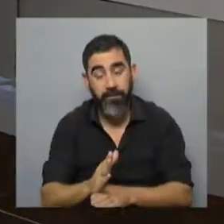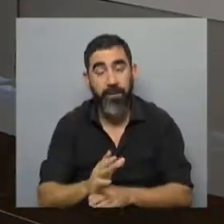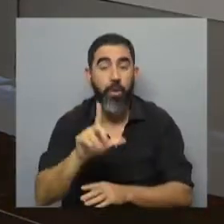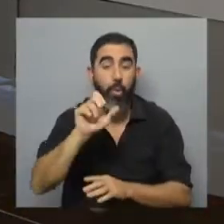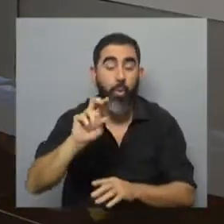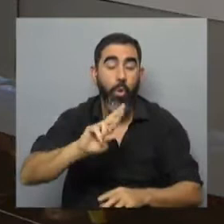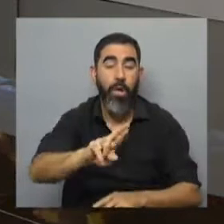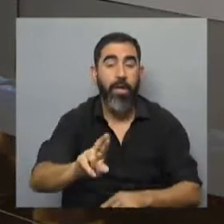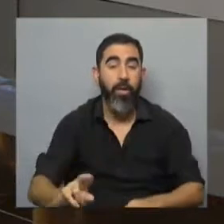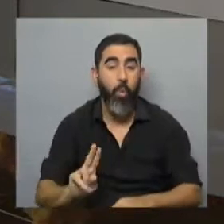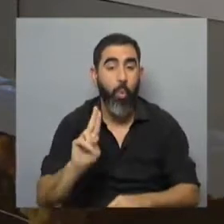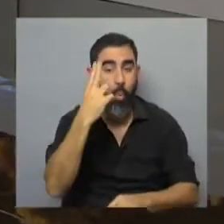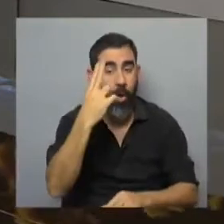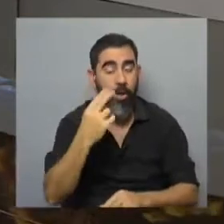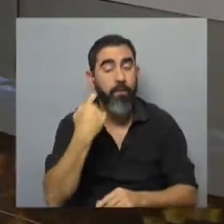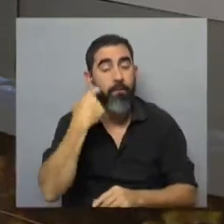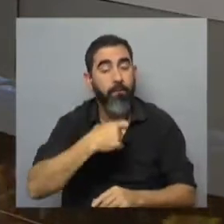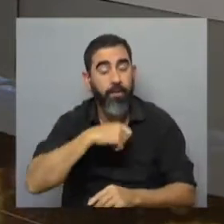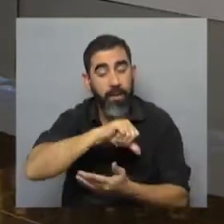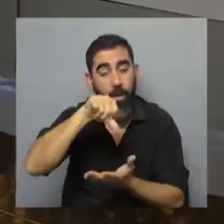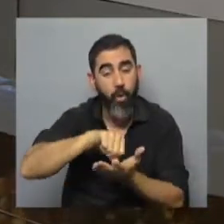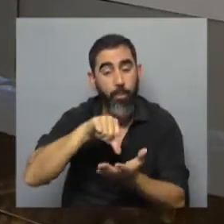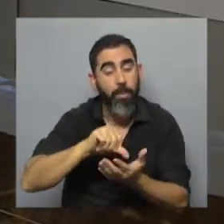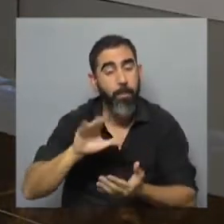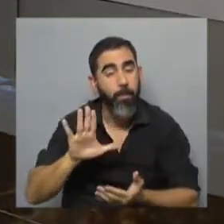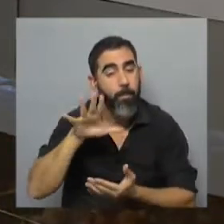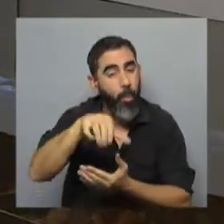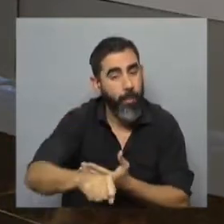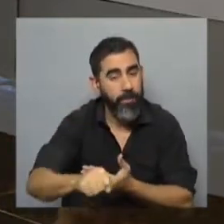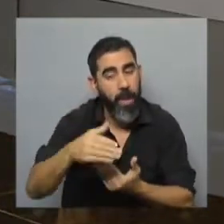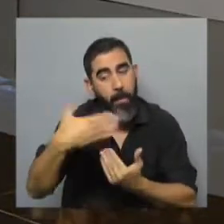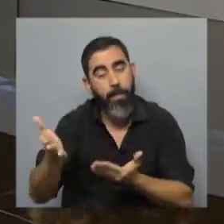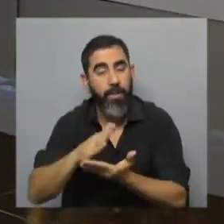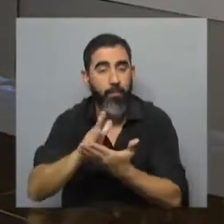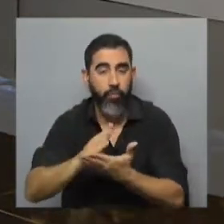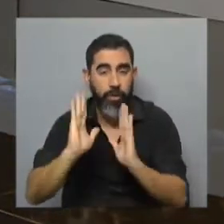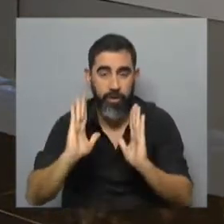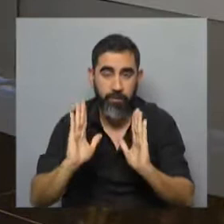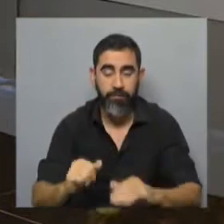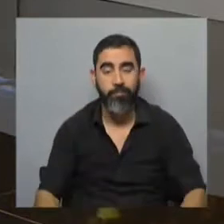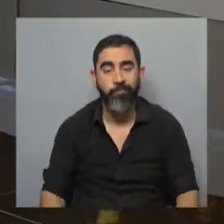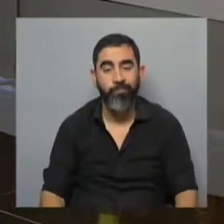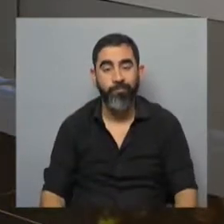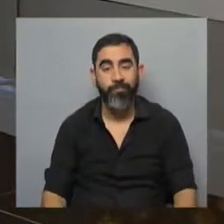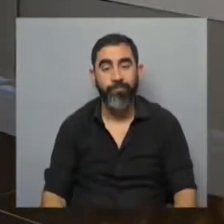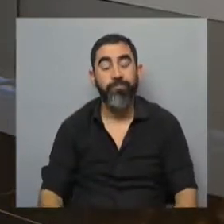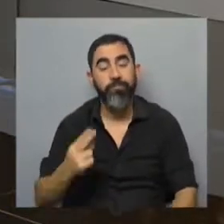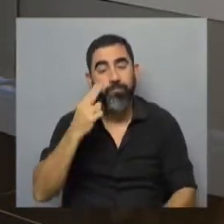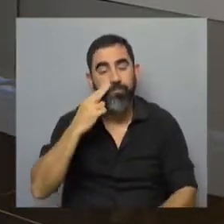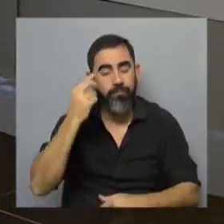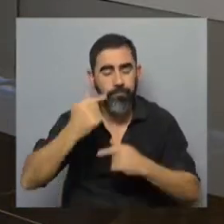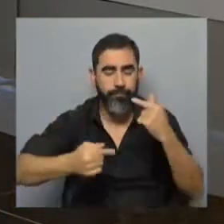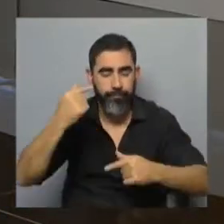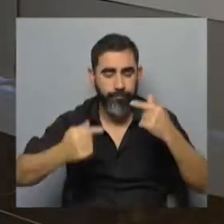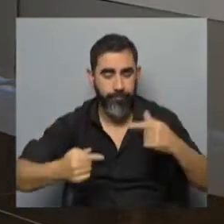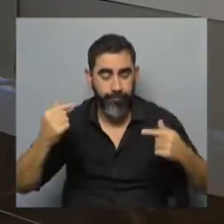río Uruguay. Hace falta también que los países se comprometan más allá de sus fronteras. Sí, sin duda, sin duda. El problema es muy distribuido.